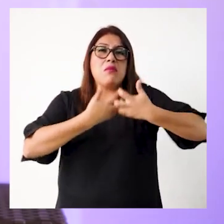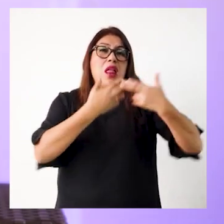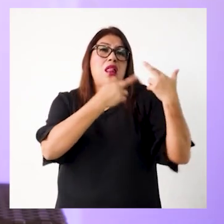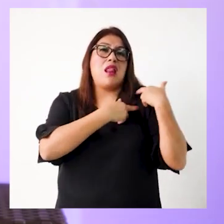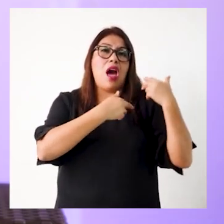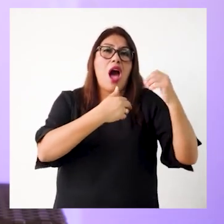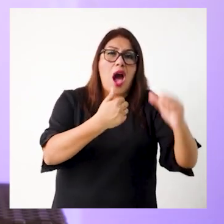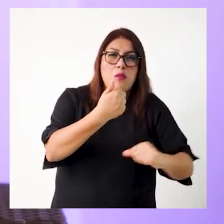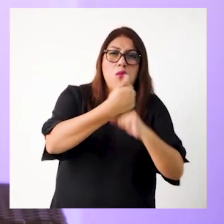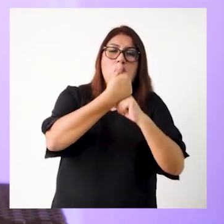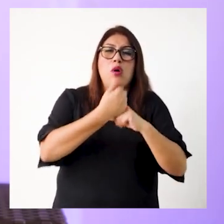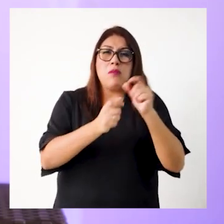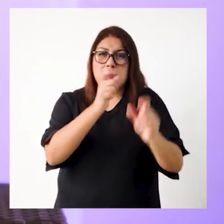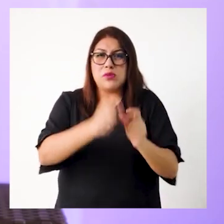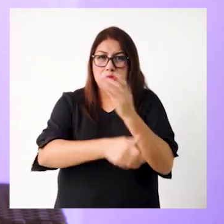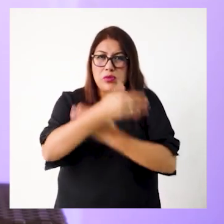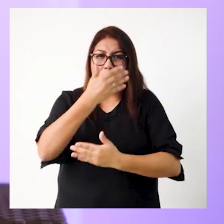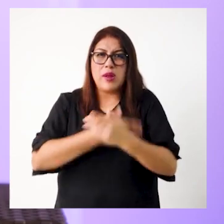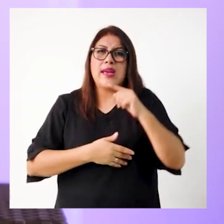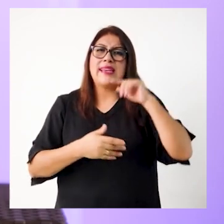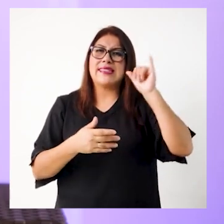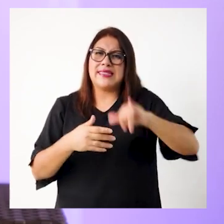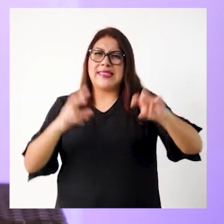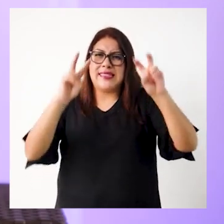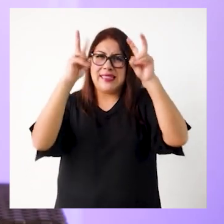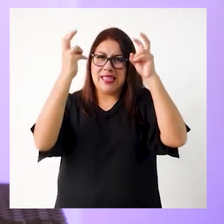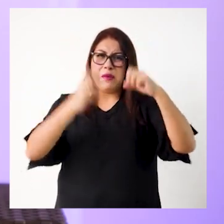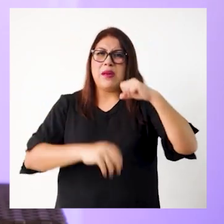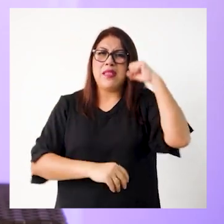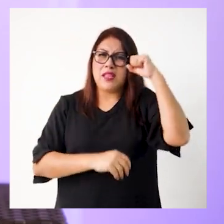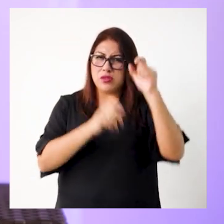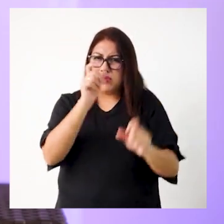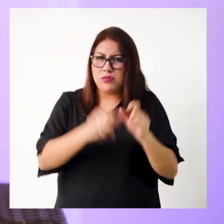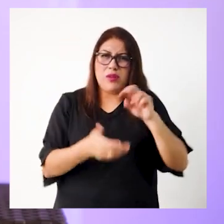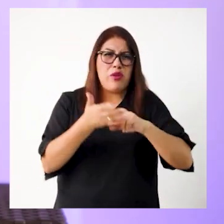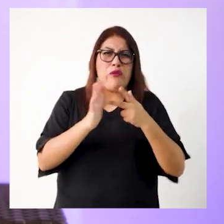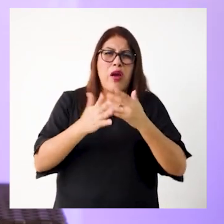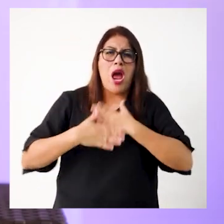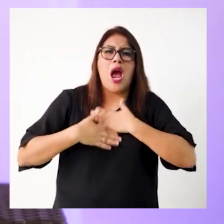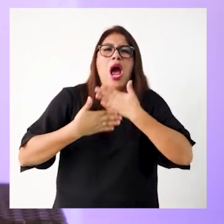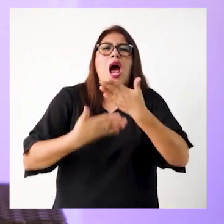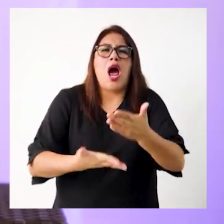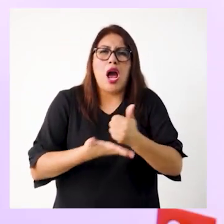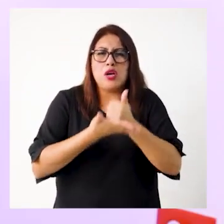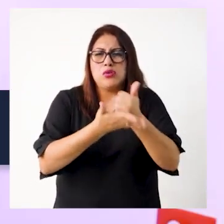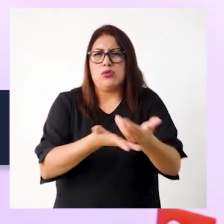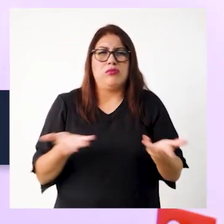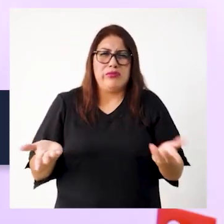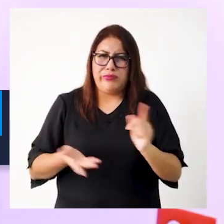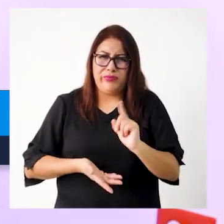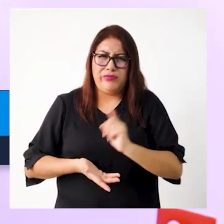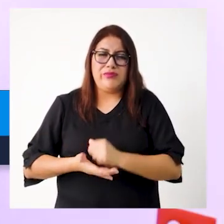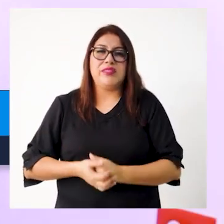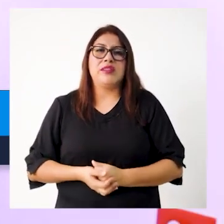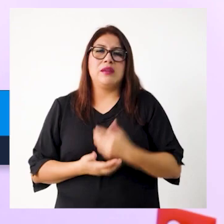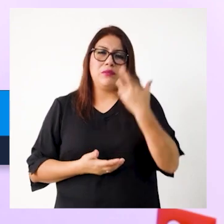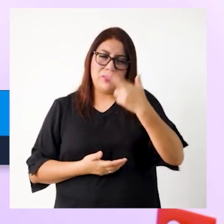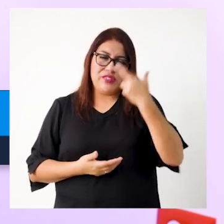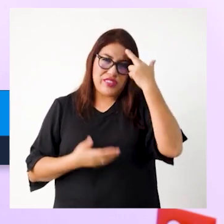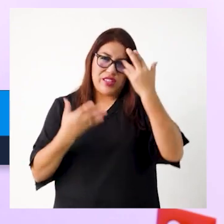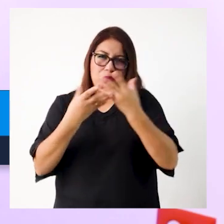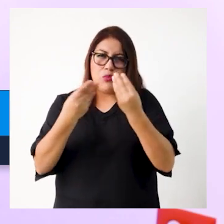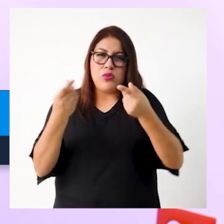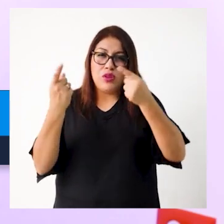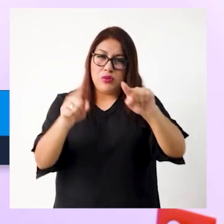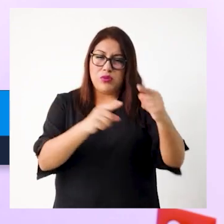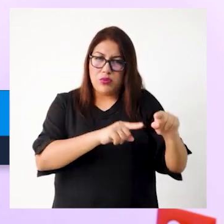con discapacidad es un tema de derechos humanos, ya no es un tema de dádiva, es un tema de ley. Por eso mismo es que hay muchos casos